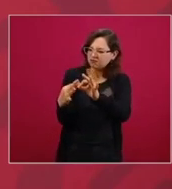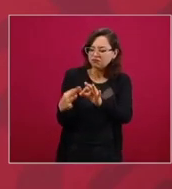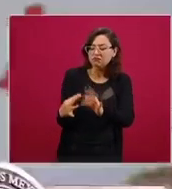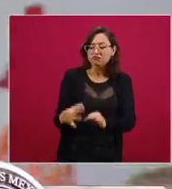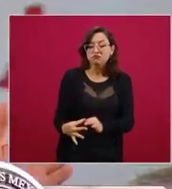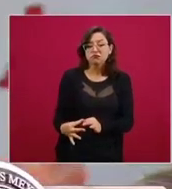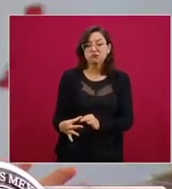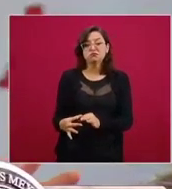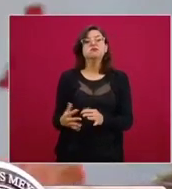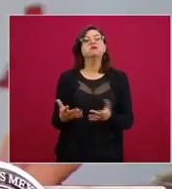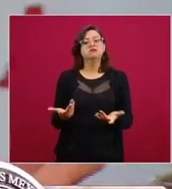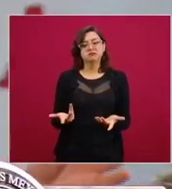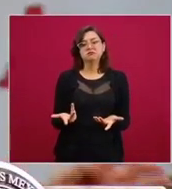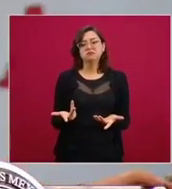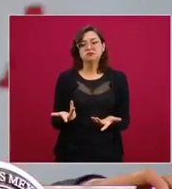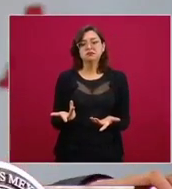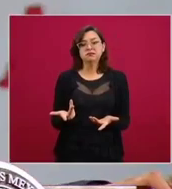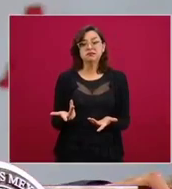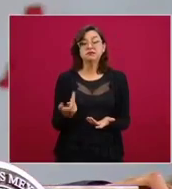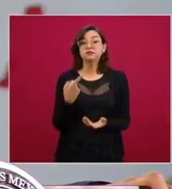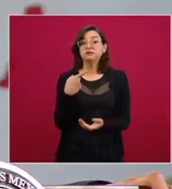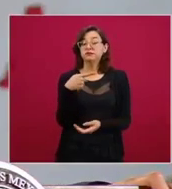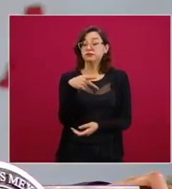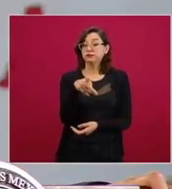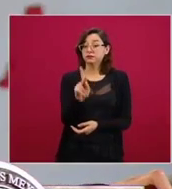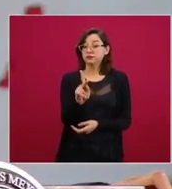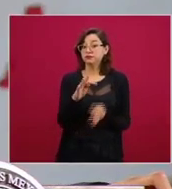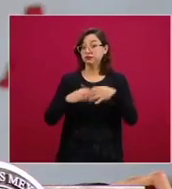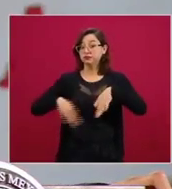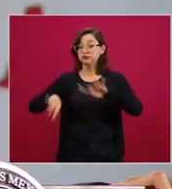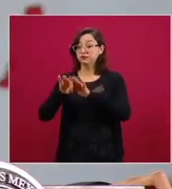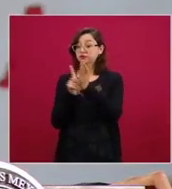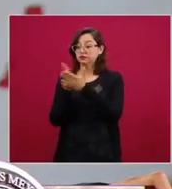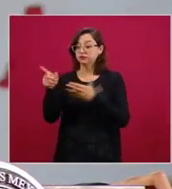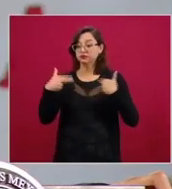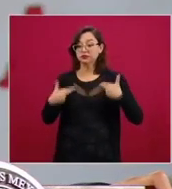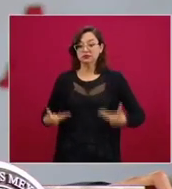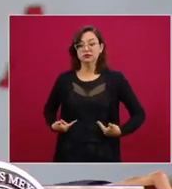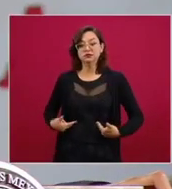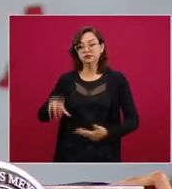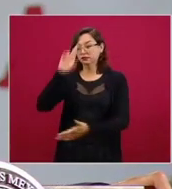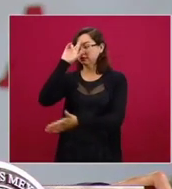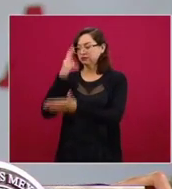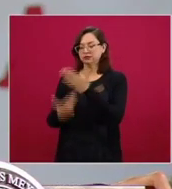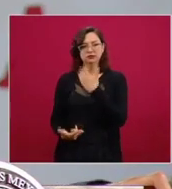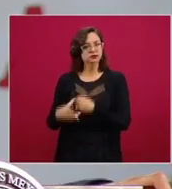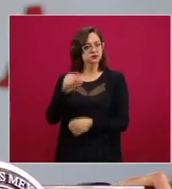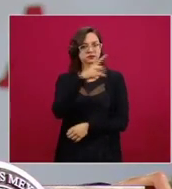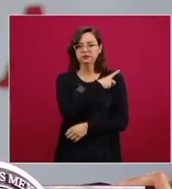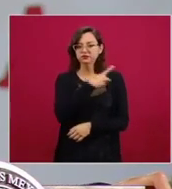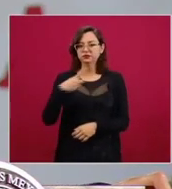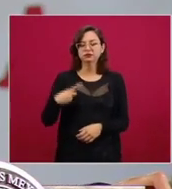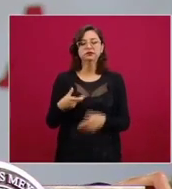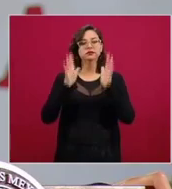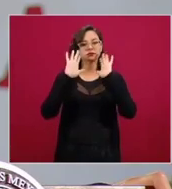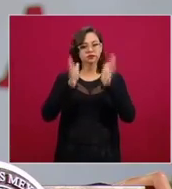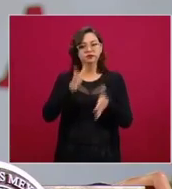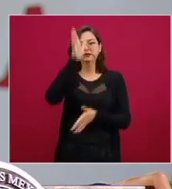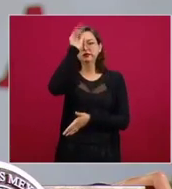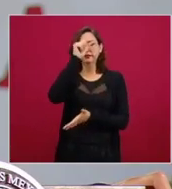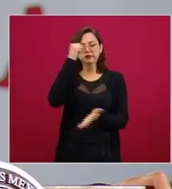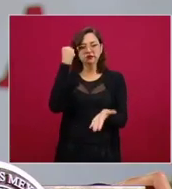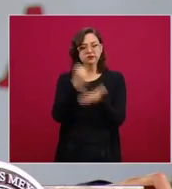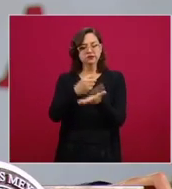ya no pasa nada. Desde luego, sin afectar pues los derechos humanos. Regresamos como si nada, escrito ¿no? En el 18 de mayo, aprobó, primero de